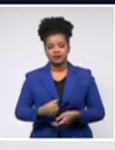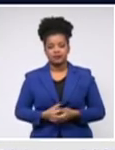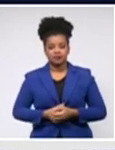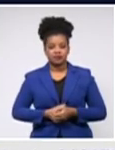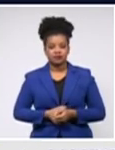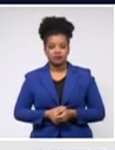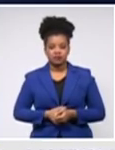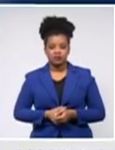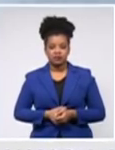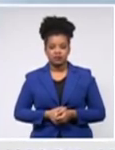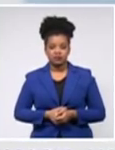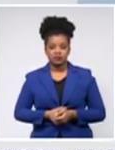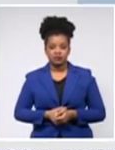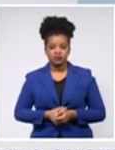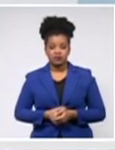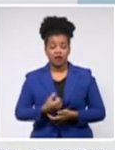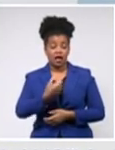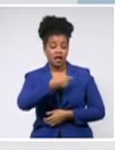Diagnostica ayer